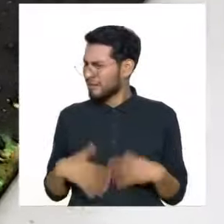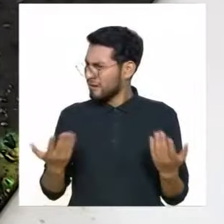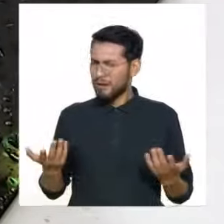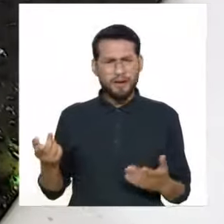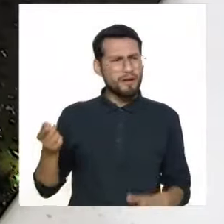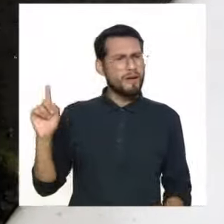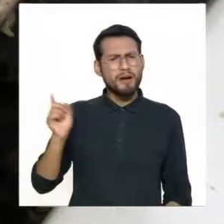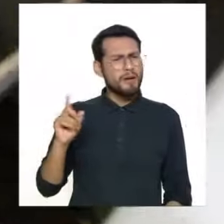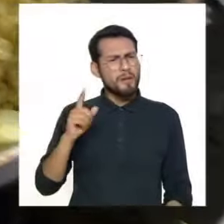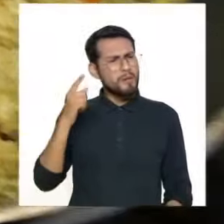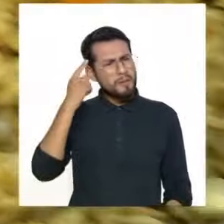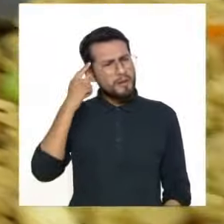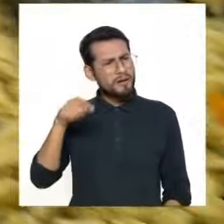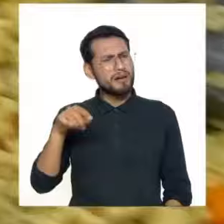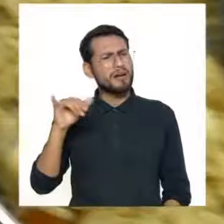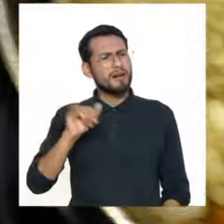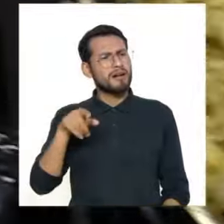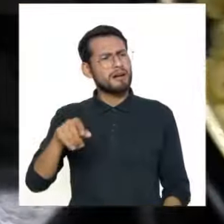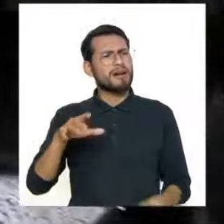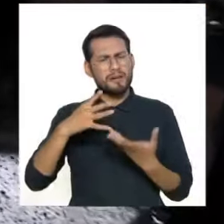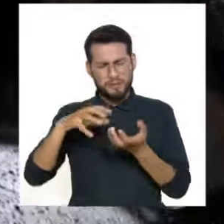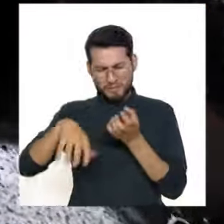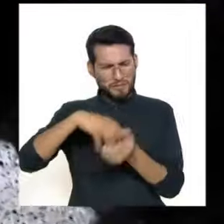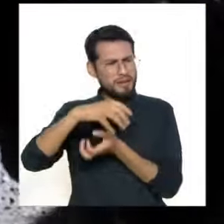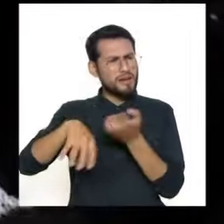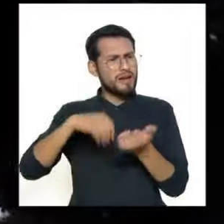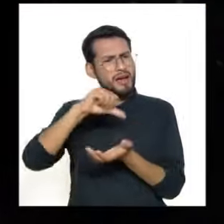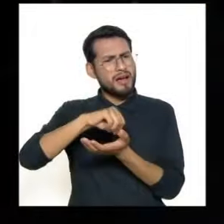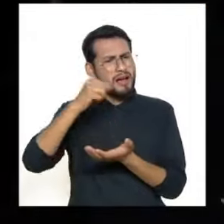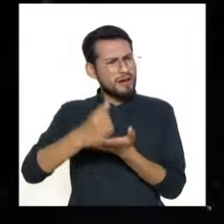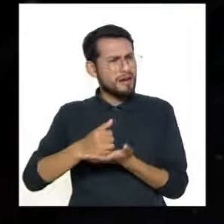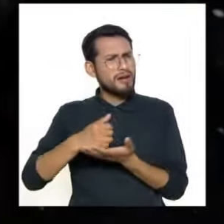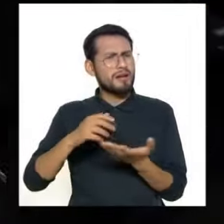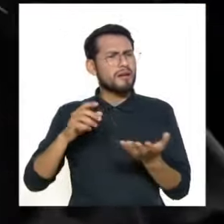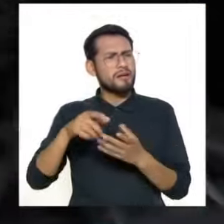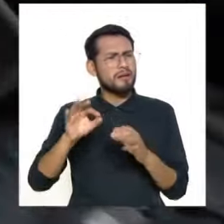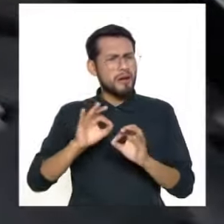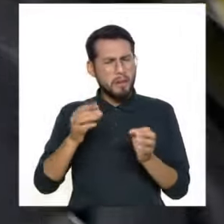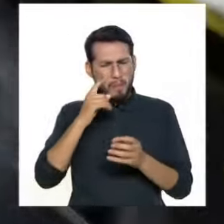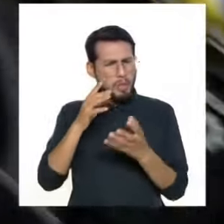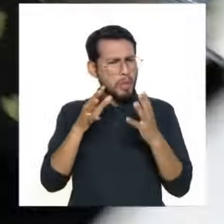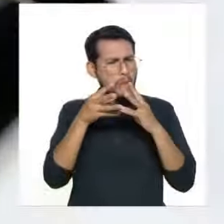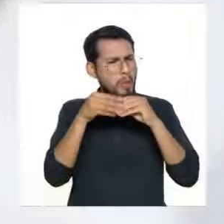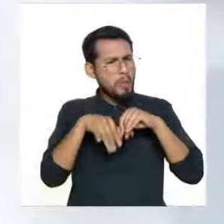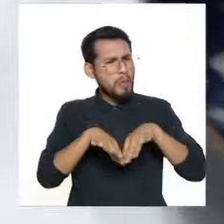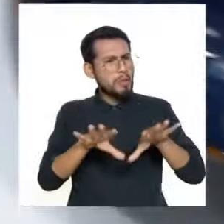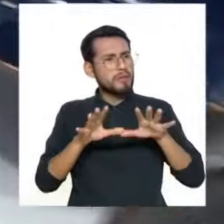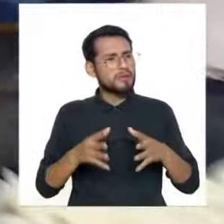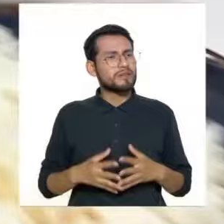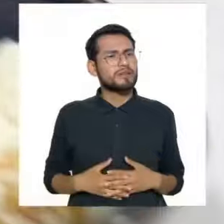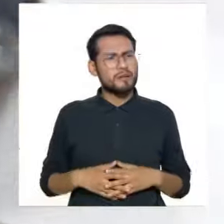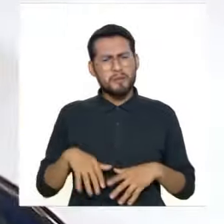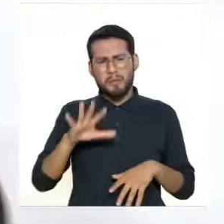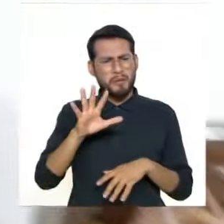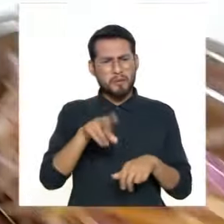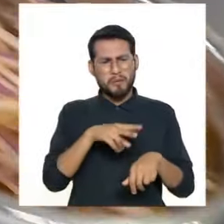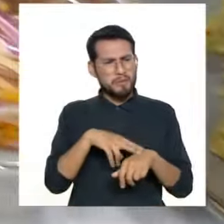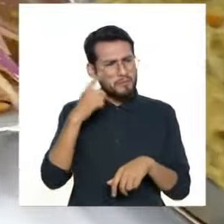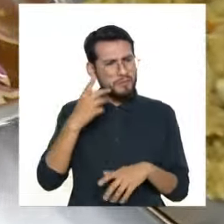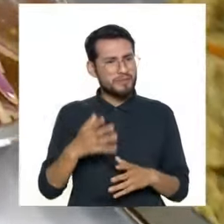mezcladito no parece que hubieses hecho esta mezcla del arroz parece el el el preparado